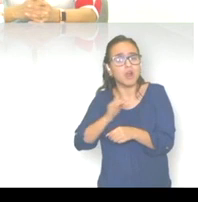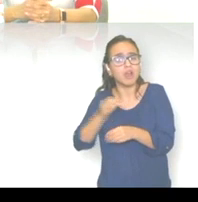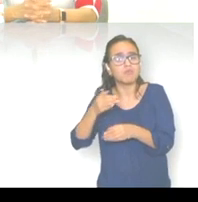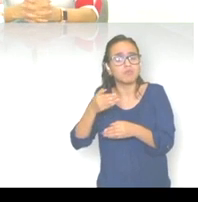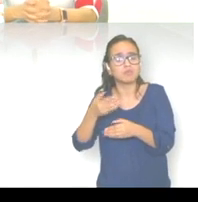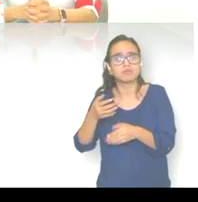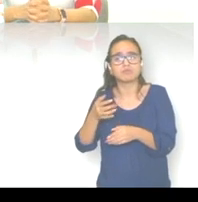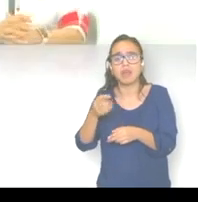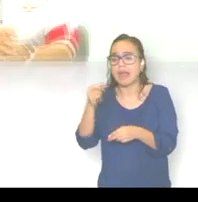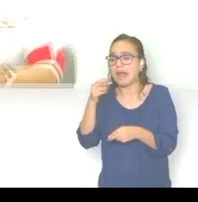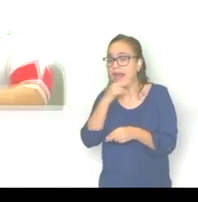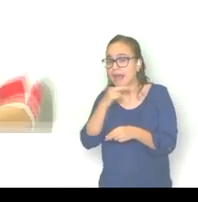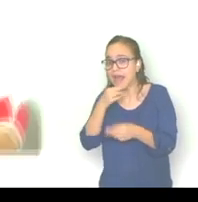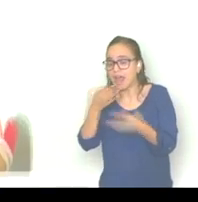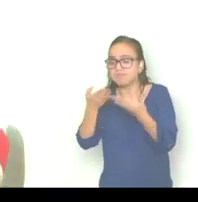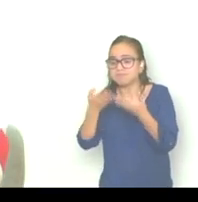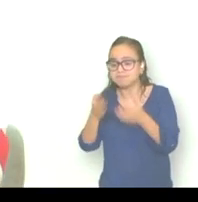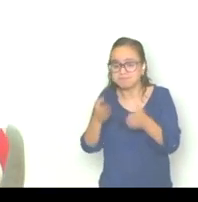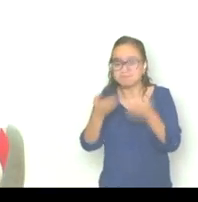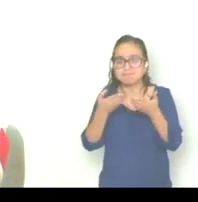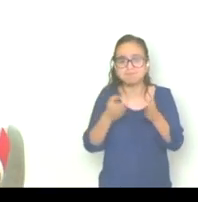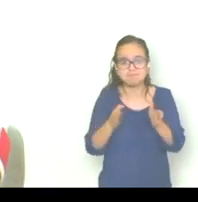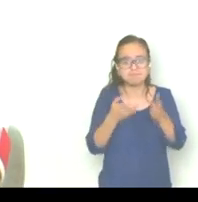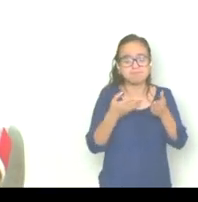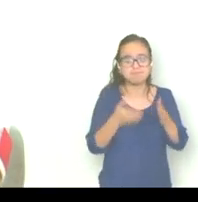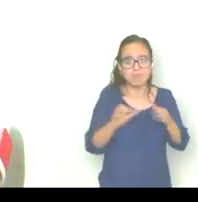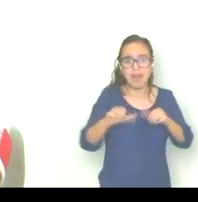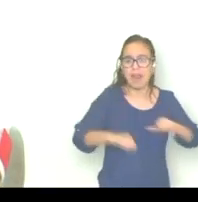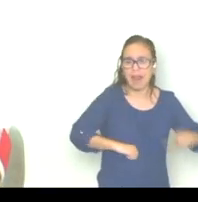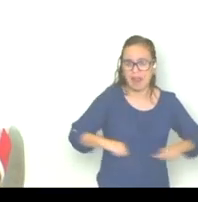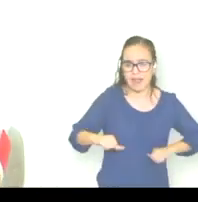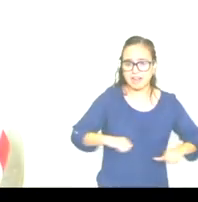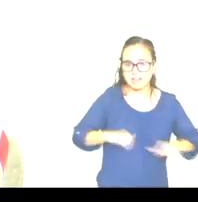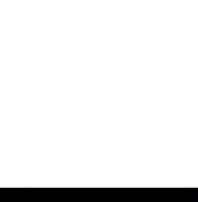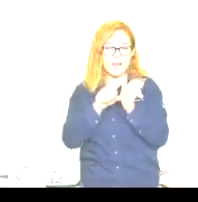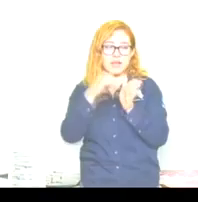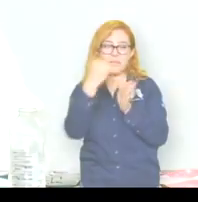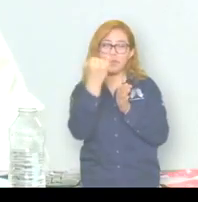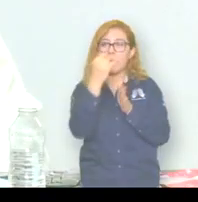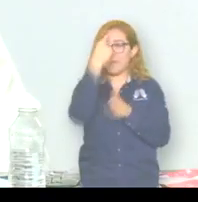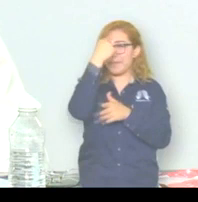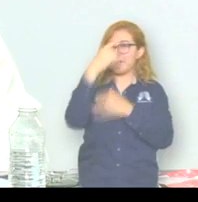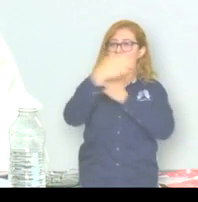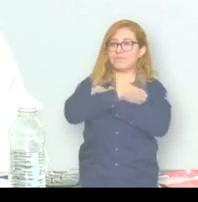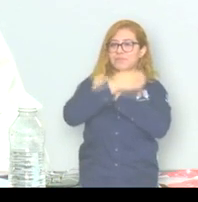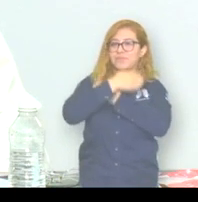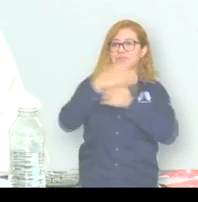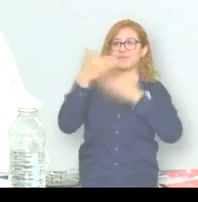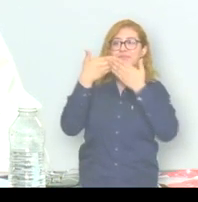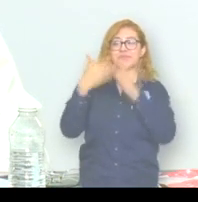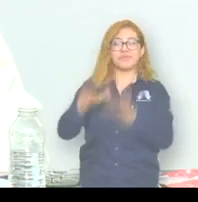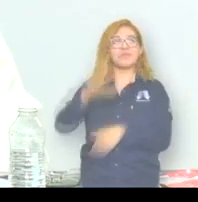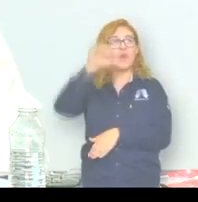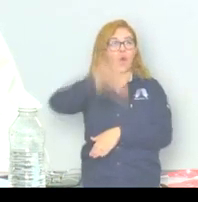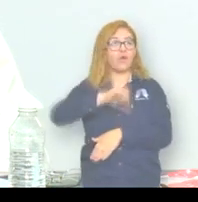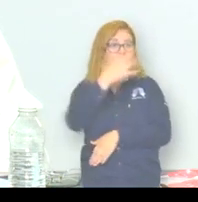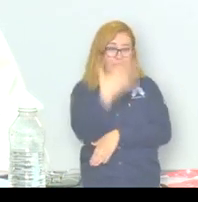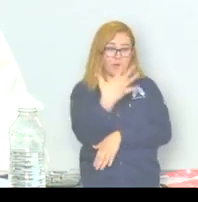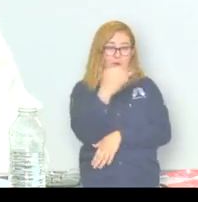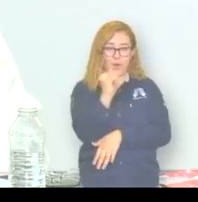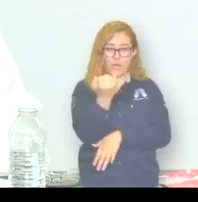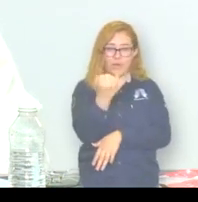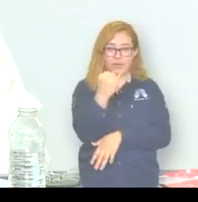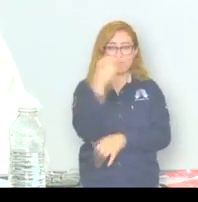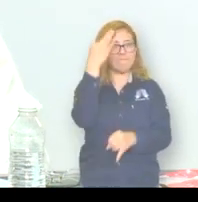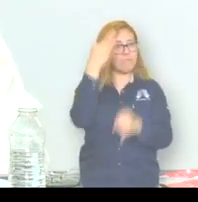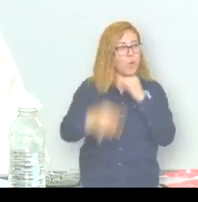avanzar más rápido dentro de estas acciones que podemos llevar a cabo. Para la educación pública, hoy 5 de junio,